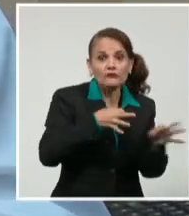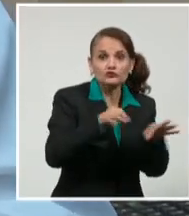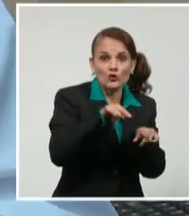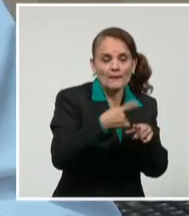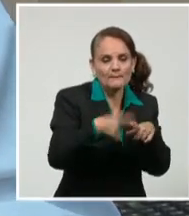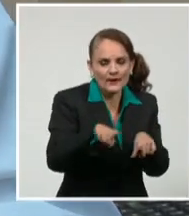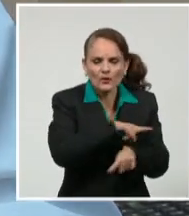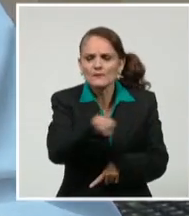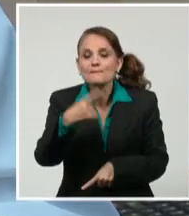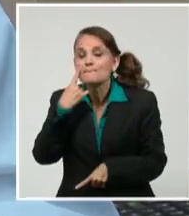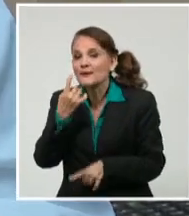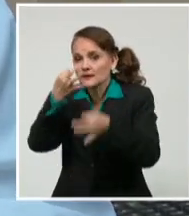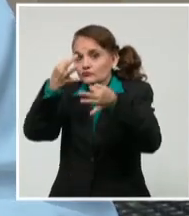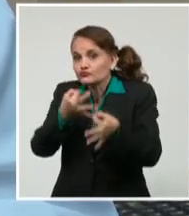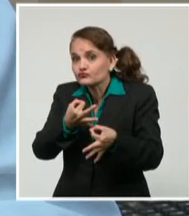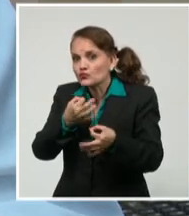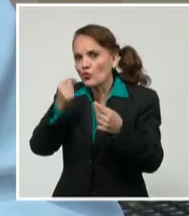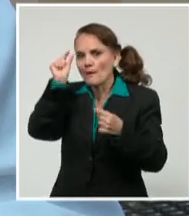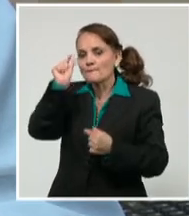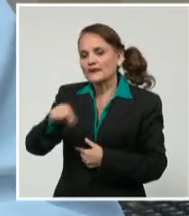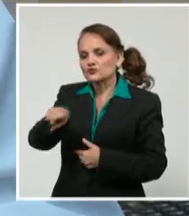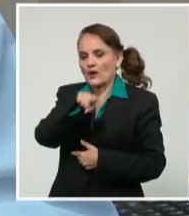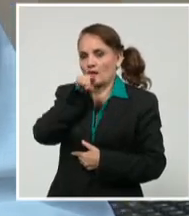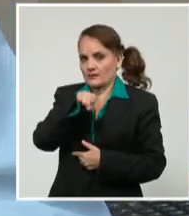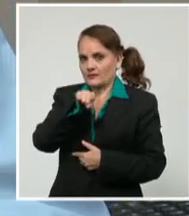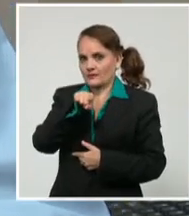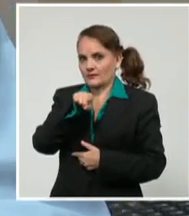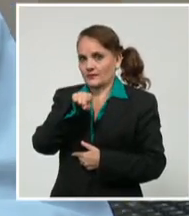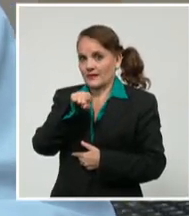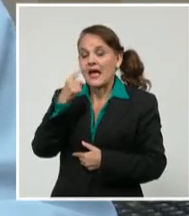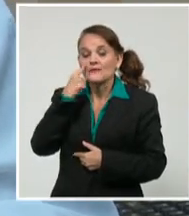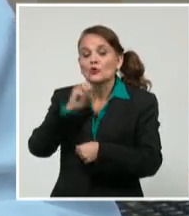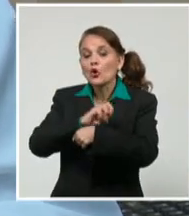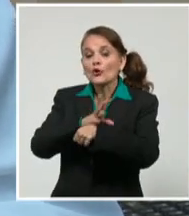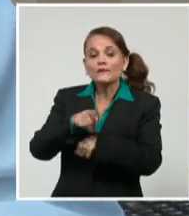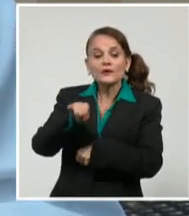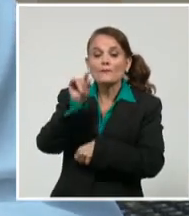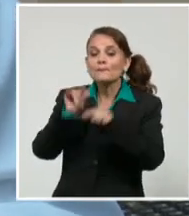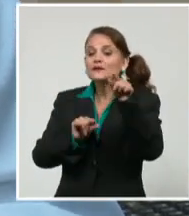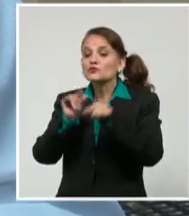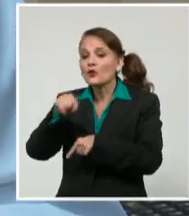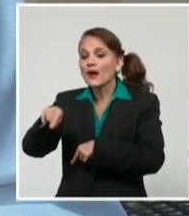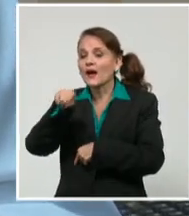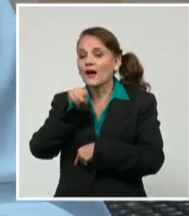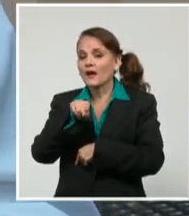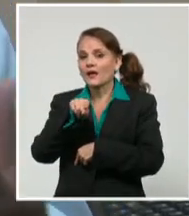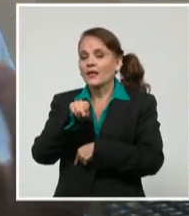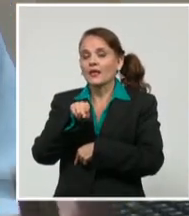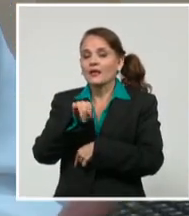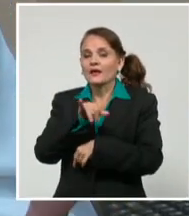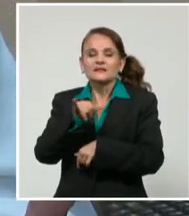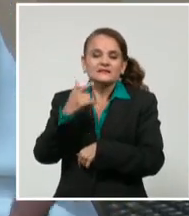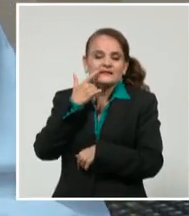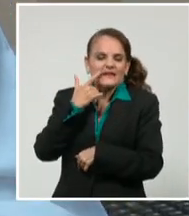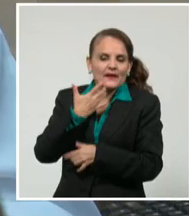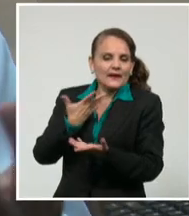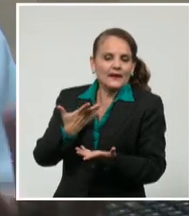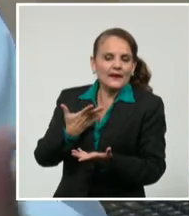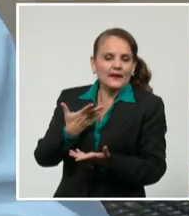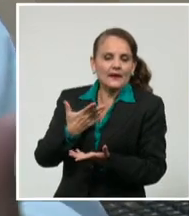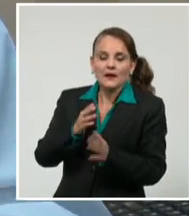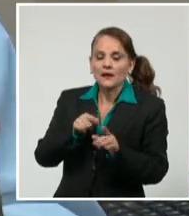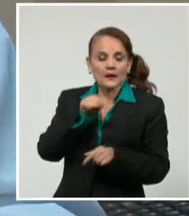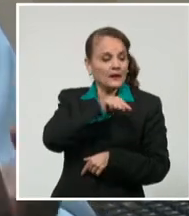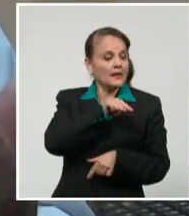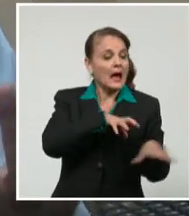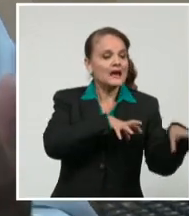está viendo en el coronavirus, es que los seres humanos respondemos mucho menos que lo que responden los animales a